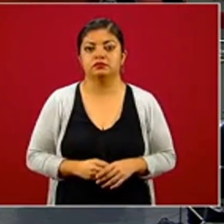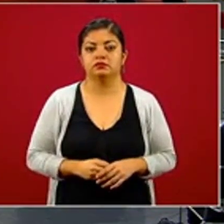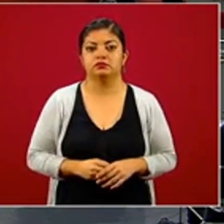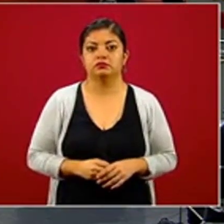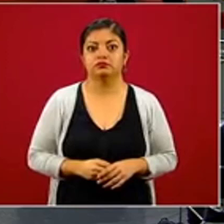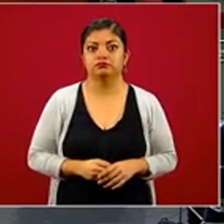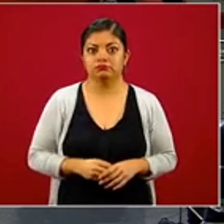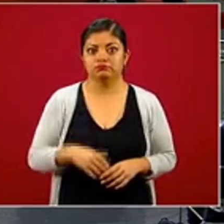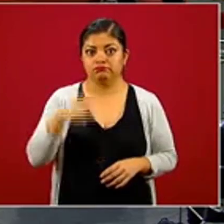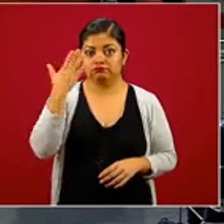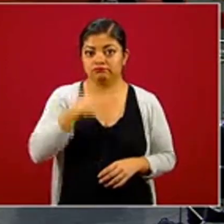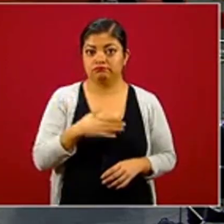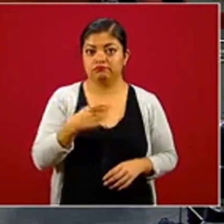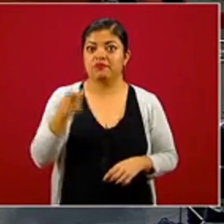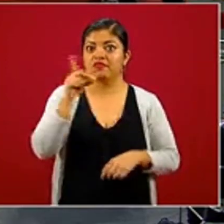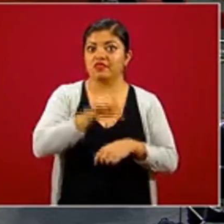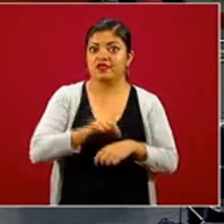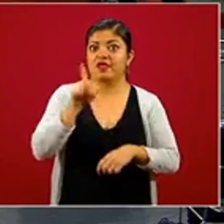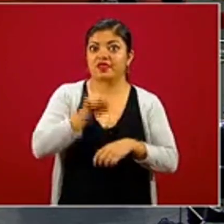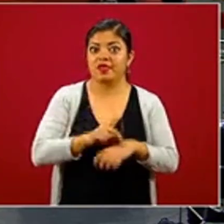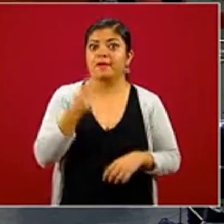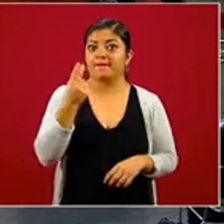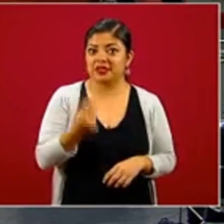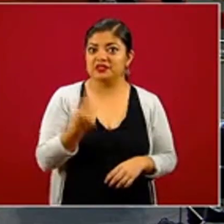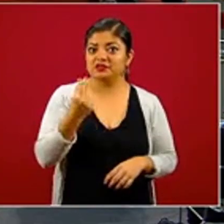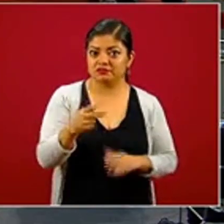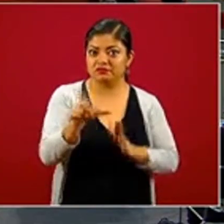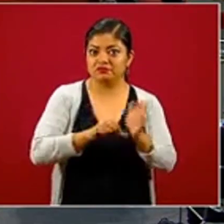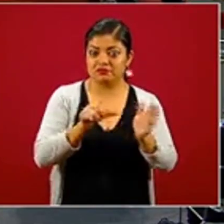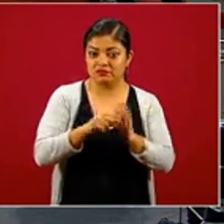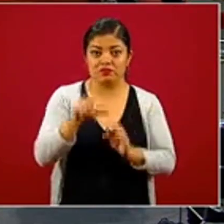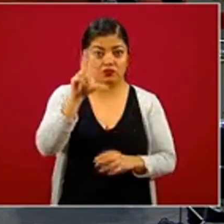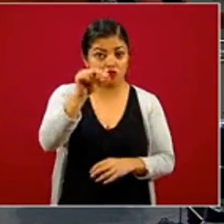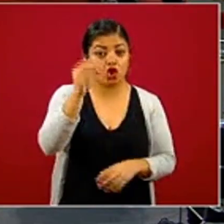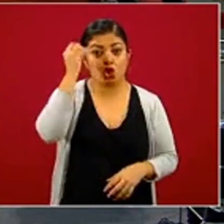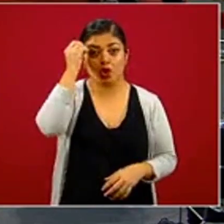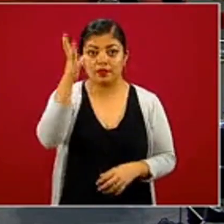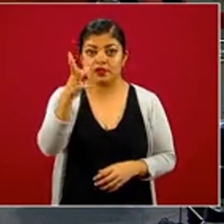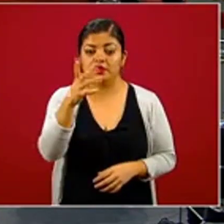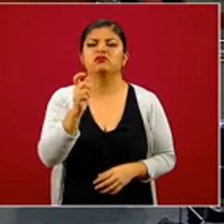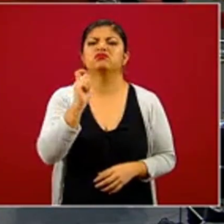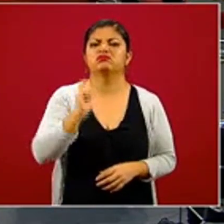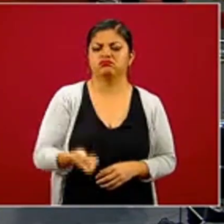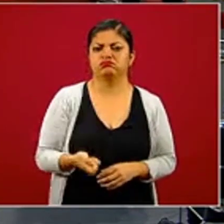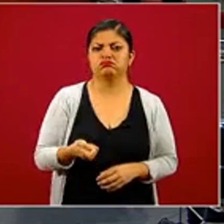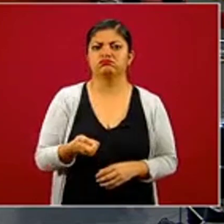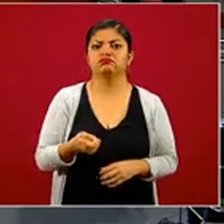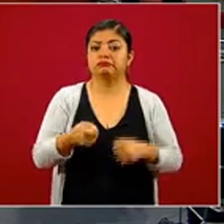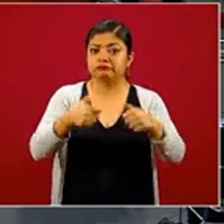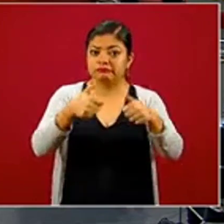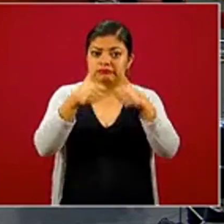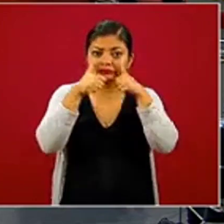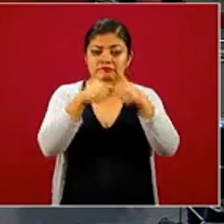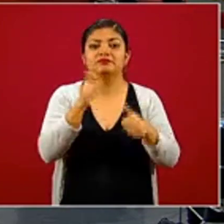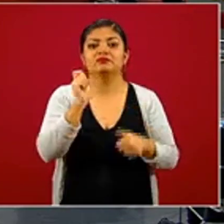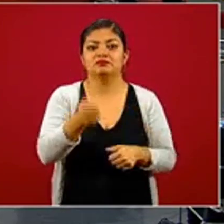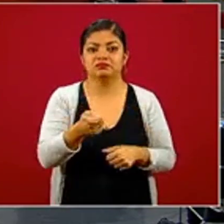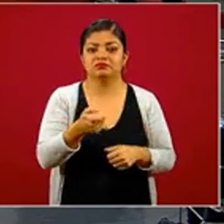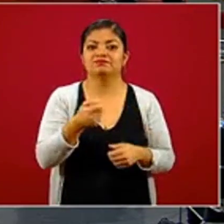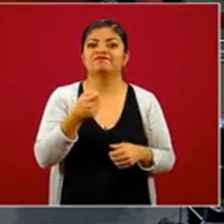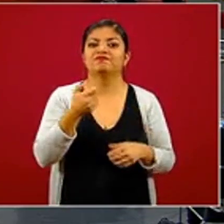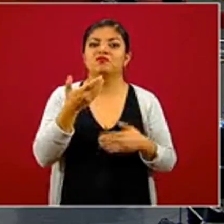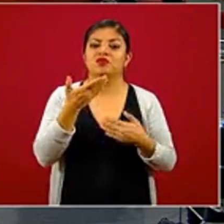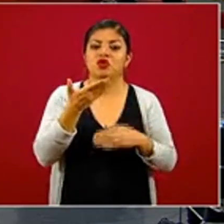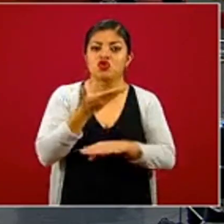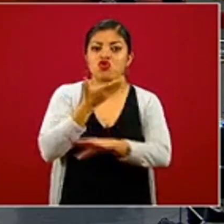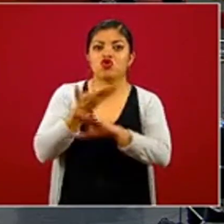Por cierto que los días 25 de todos los meses no debemos olvidar que se ponga atención a la lucha contra la